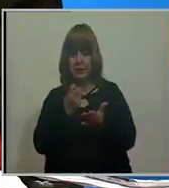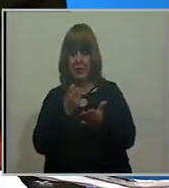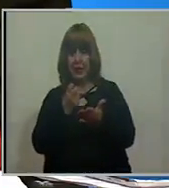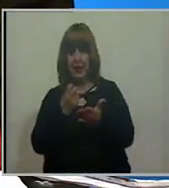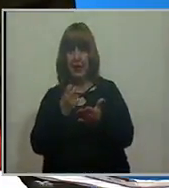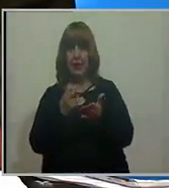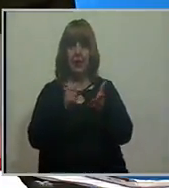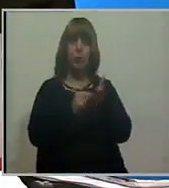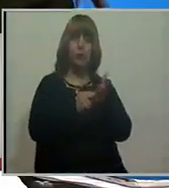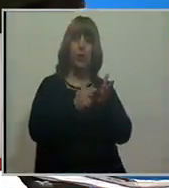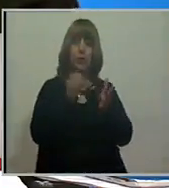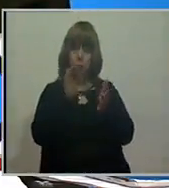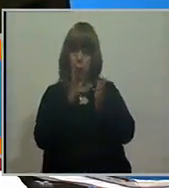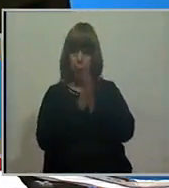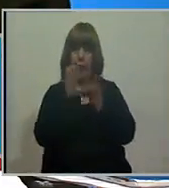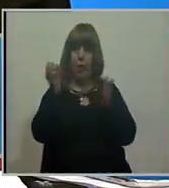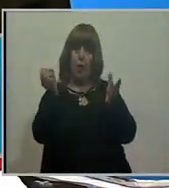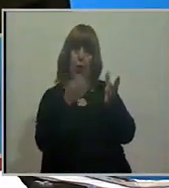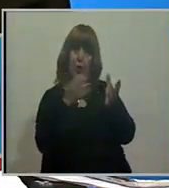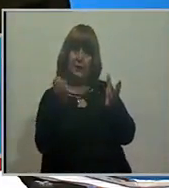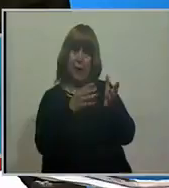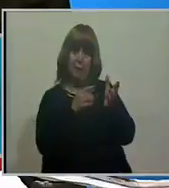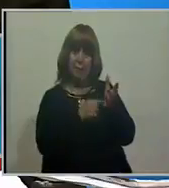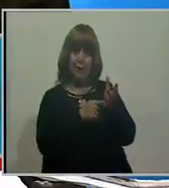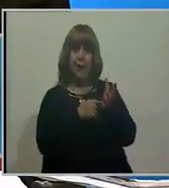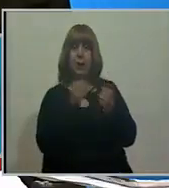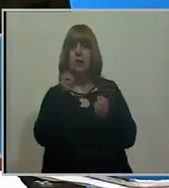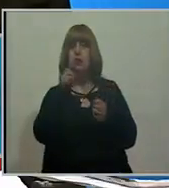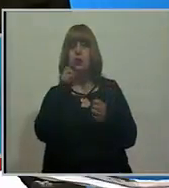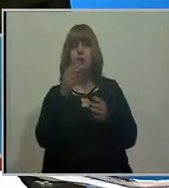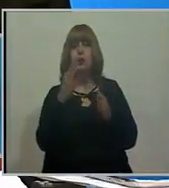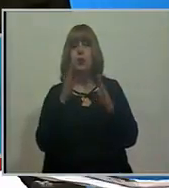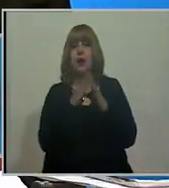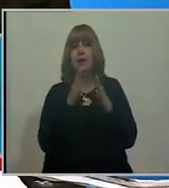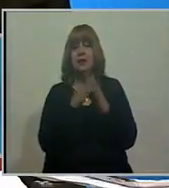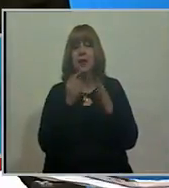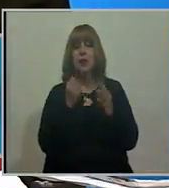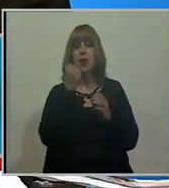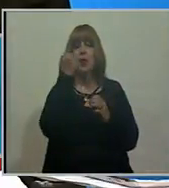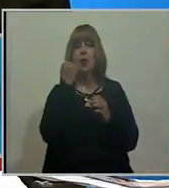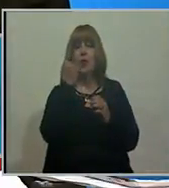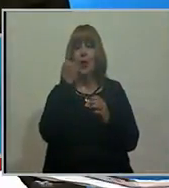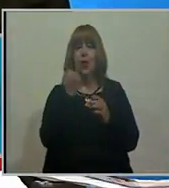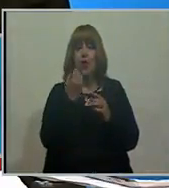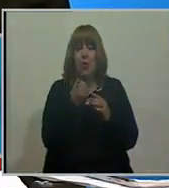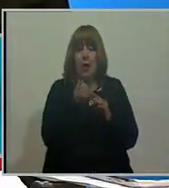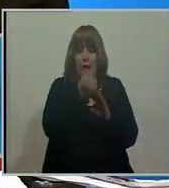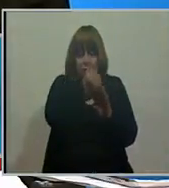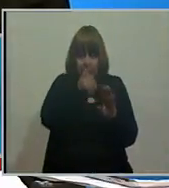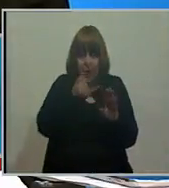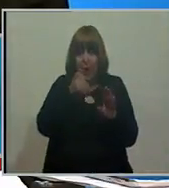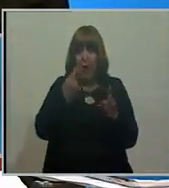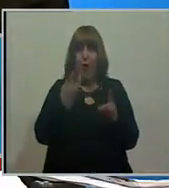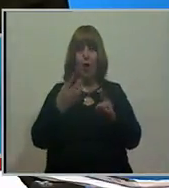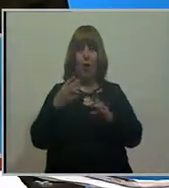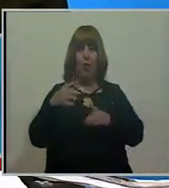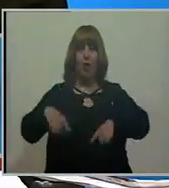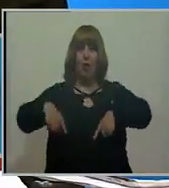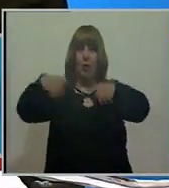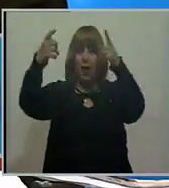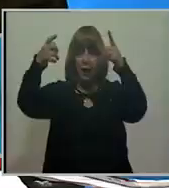2613-37-7500. ¿Qué hace usted para ahorrar gas en su casa? vive apagando el calefón